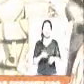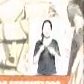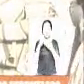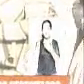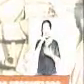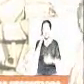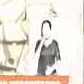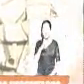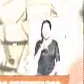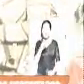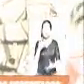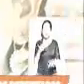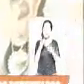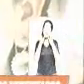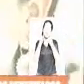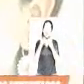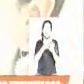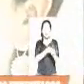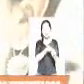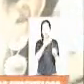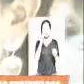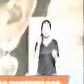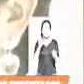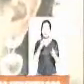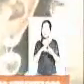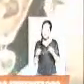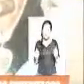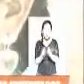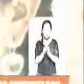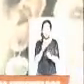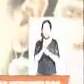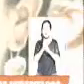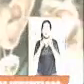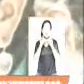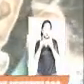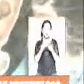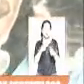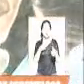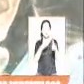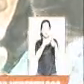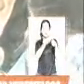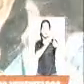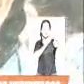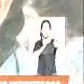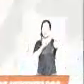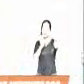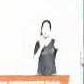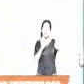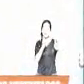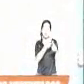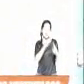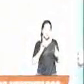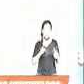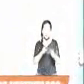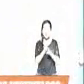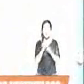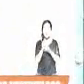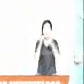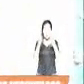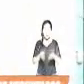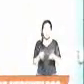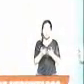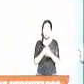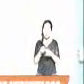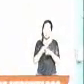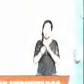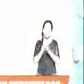cámaras, da a conocer su renuncia a la candidatura a la primera senaduría, situación que se formalizaría ante el Tribunal